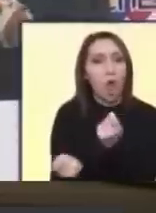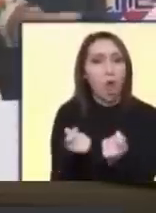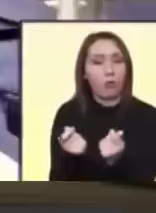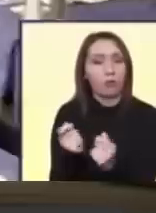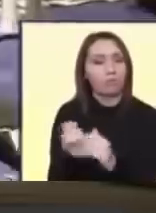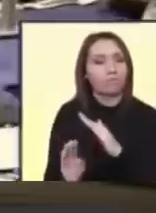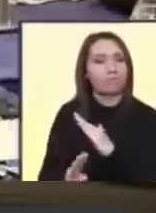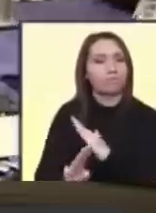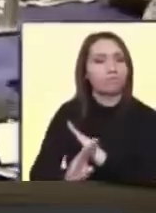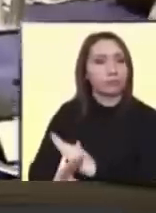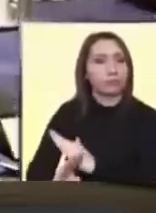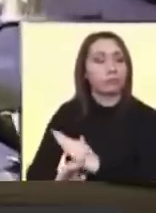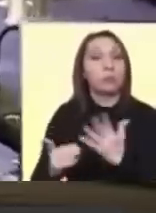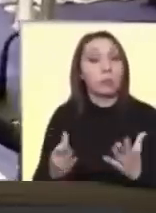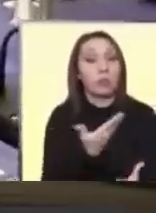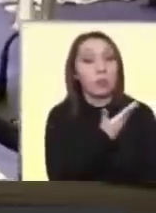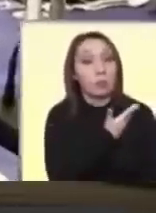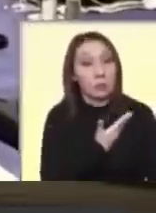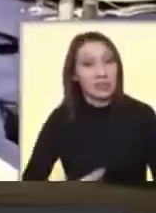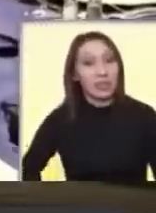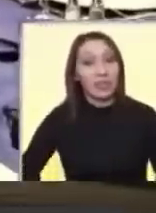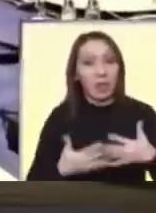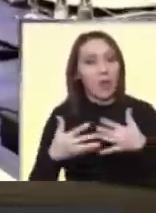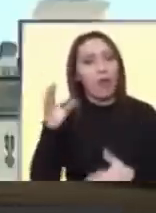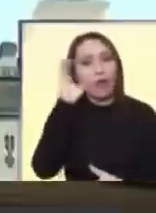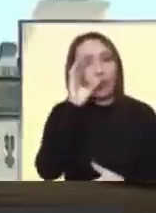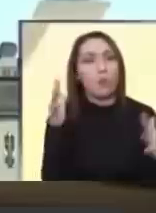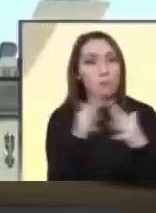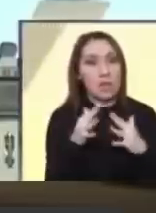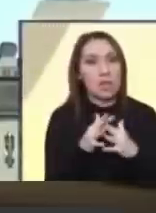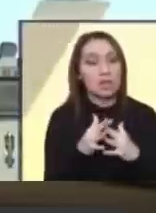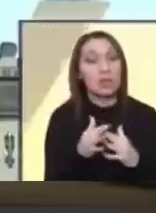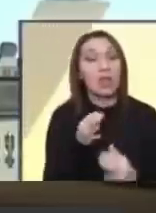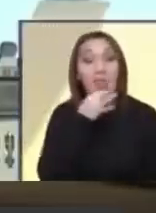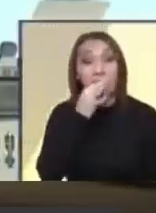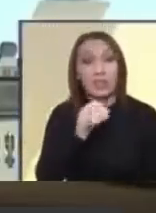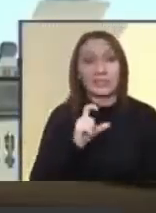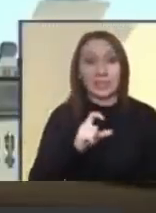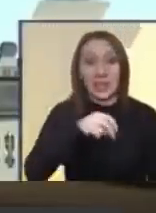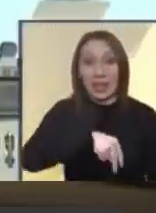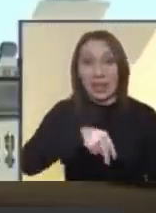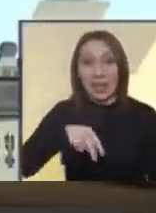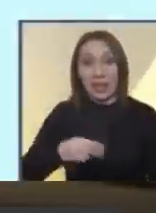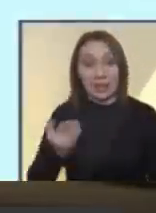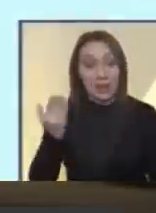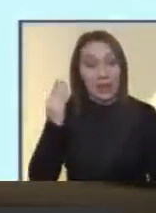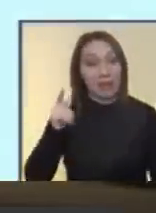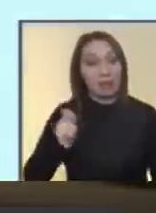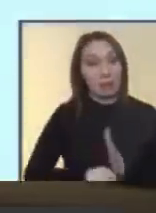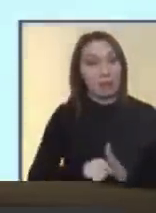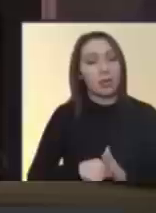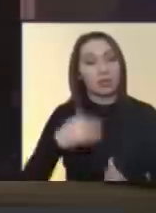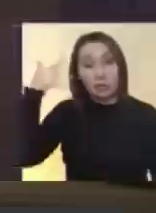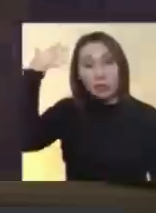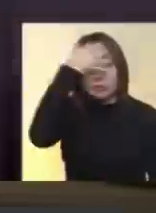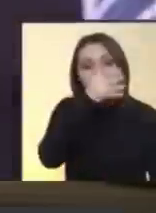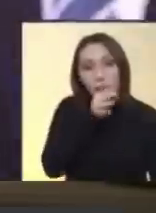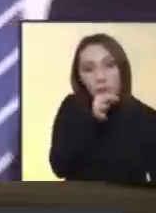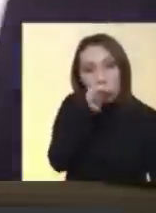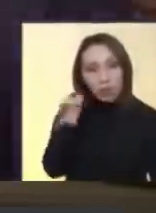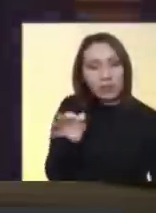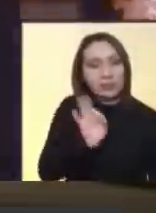apresamiento. El Tesoro de los Estados Unidos a los acusados venezolanos confiscó, como parte de la investigación, 1.073